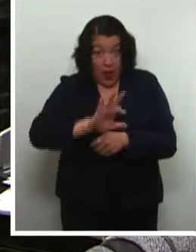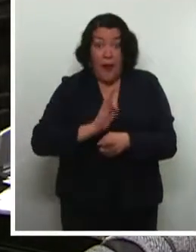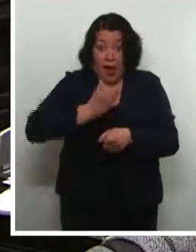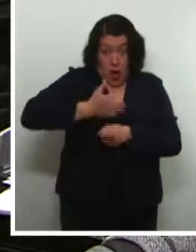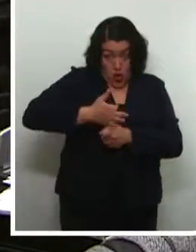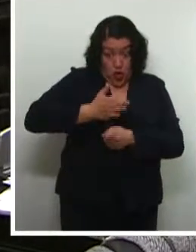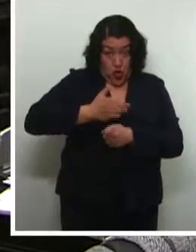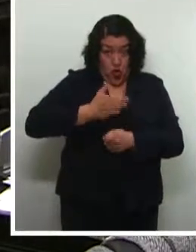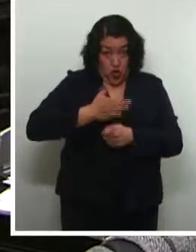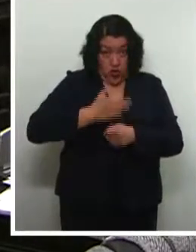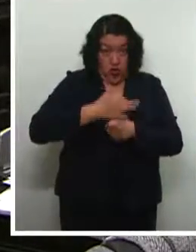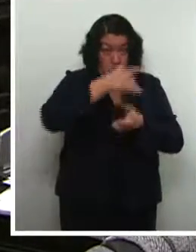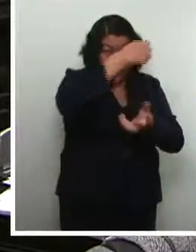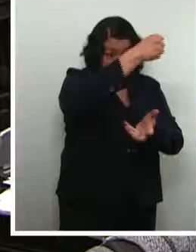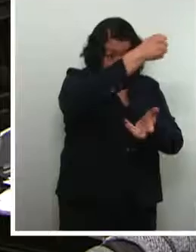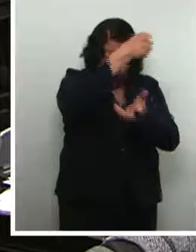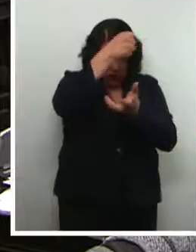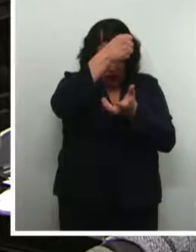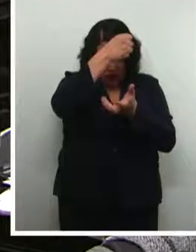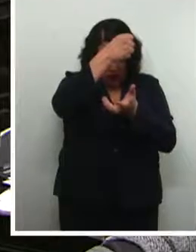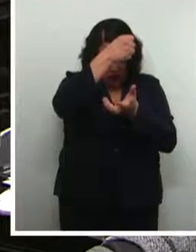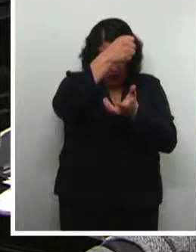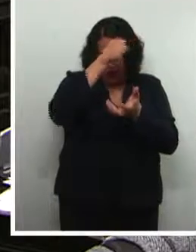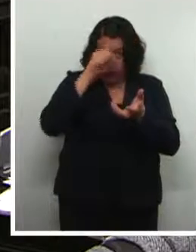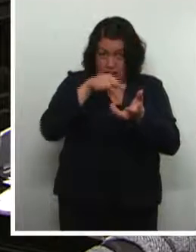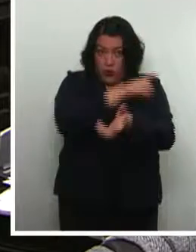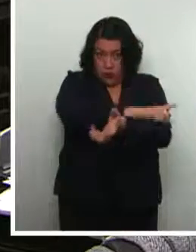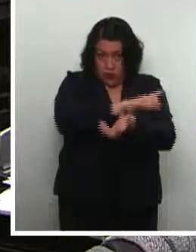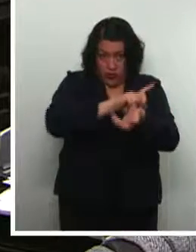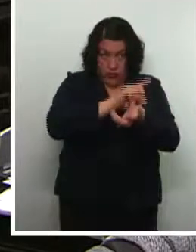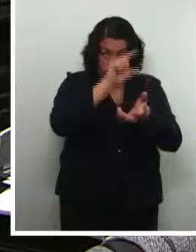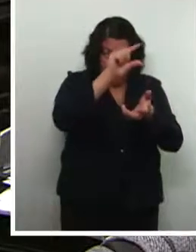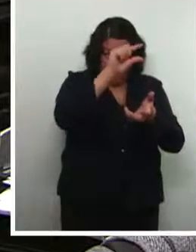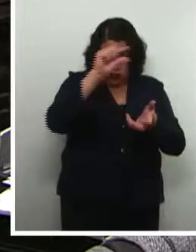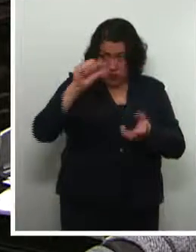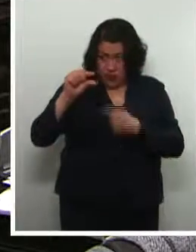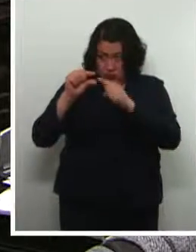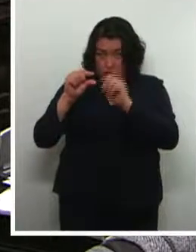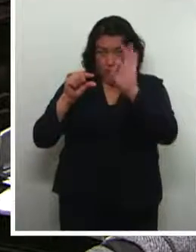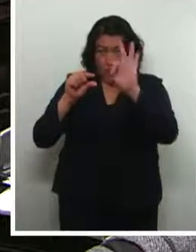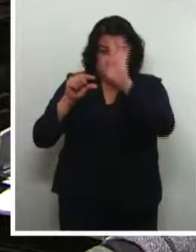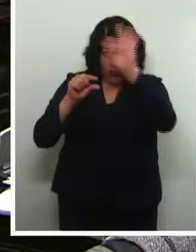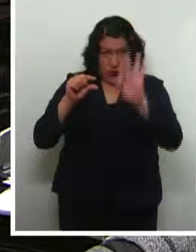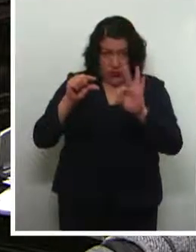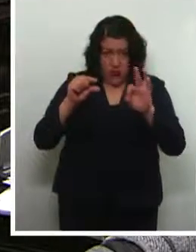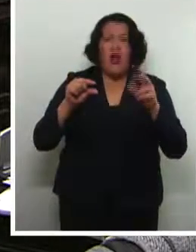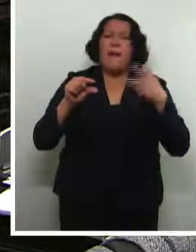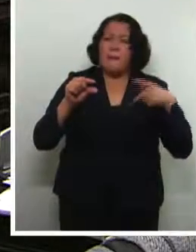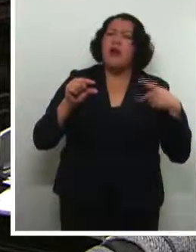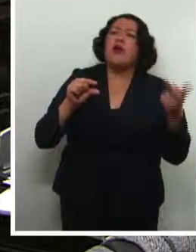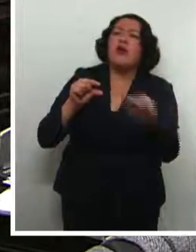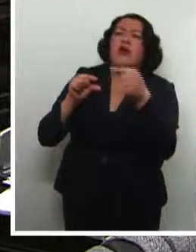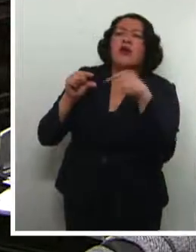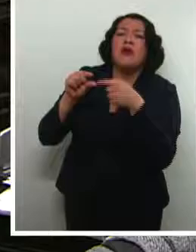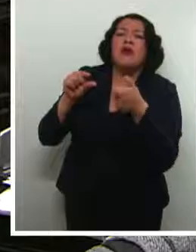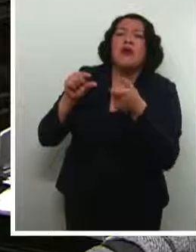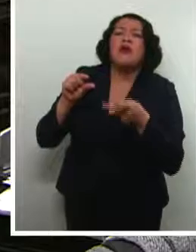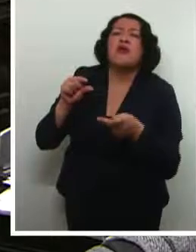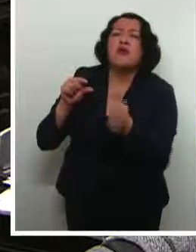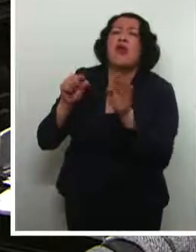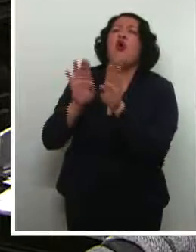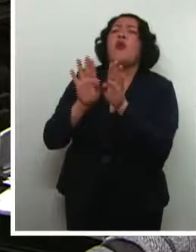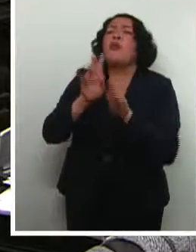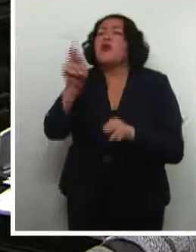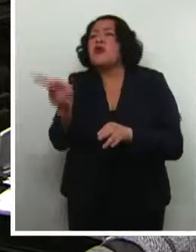del presupuesto de una delegación, y además donde los temas, las